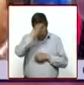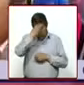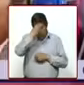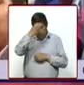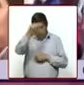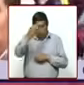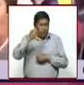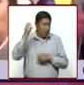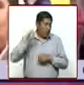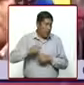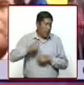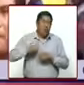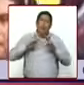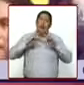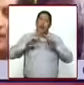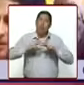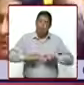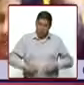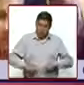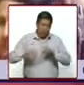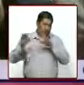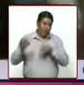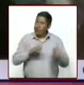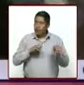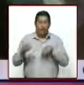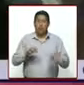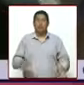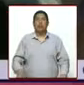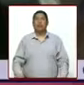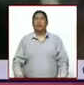requiere la investigación correspondiente.